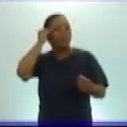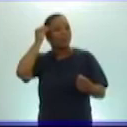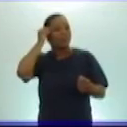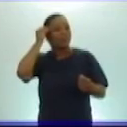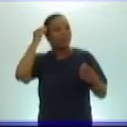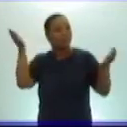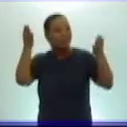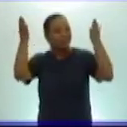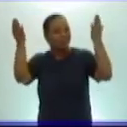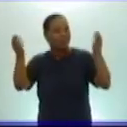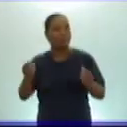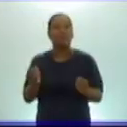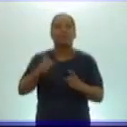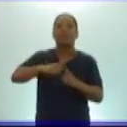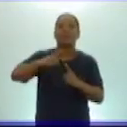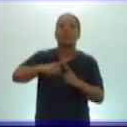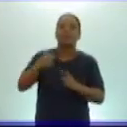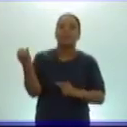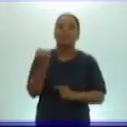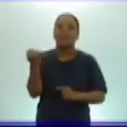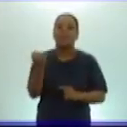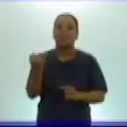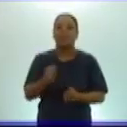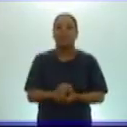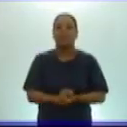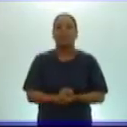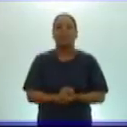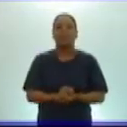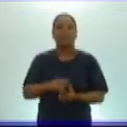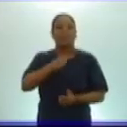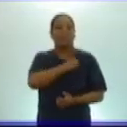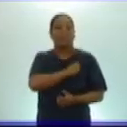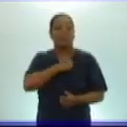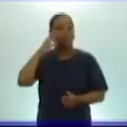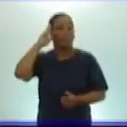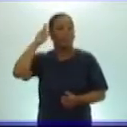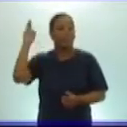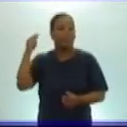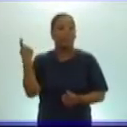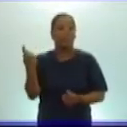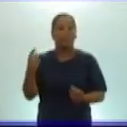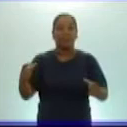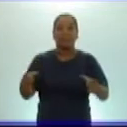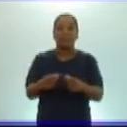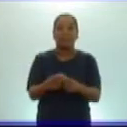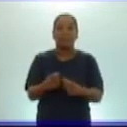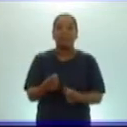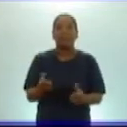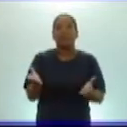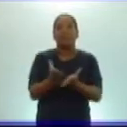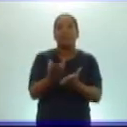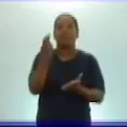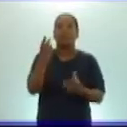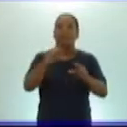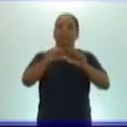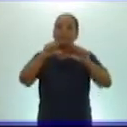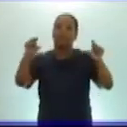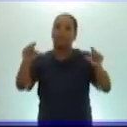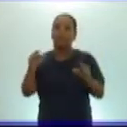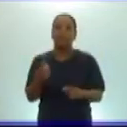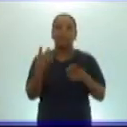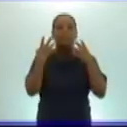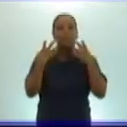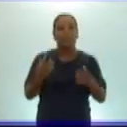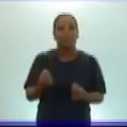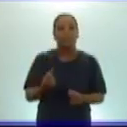trabajo independiente. Quiero recordarles que en esta primera unidad estudiamos dos conceptos que son fundamentales: el concepto